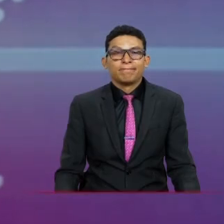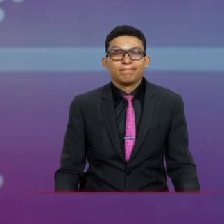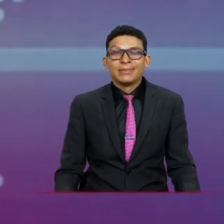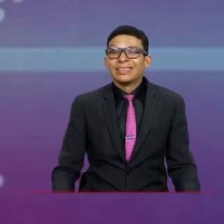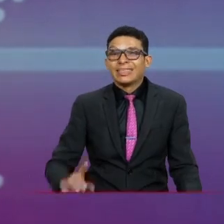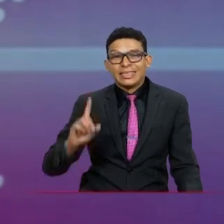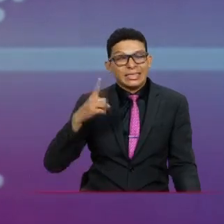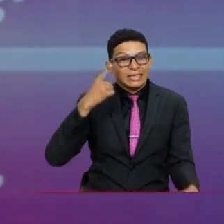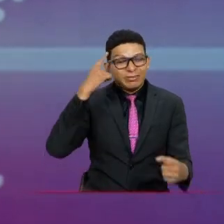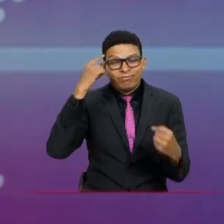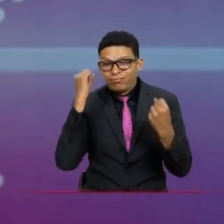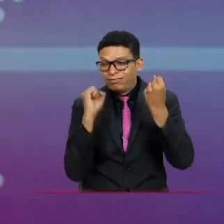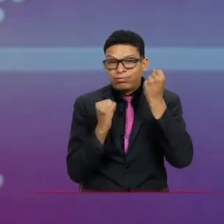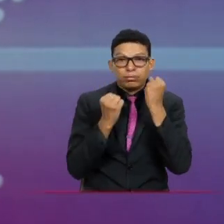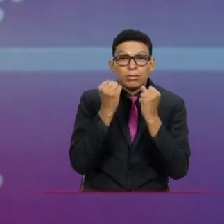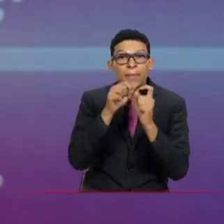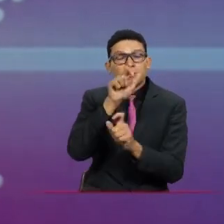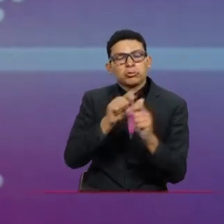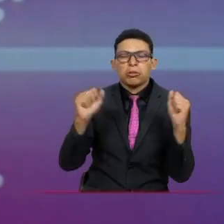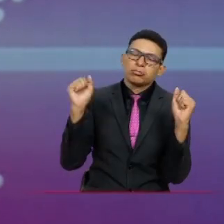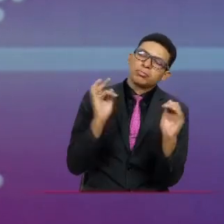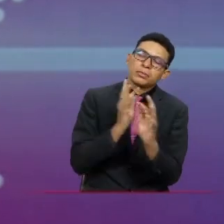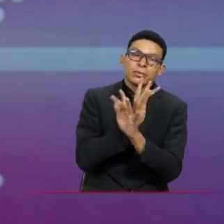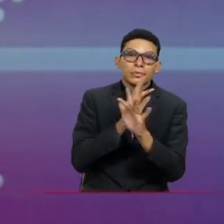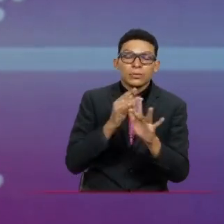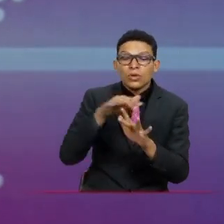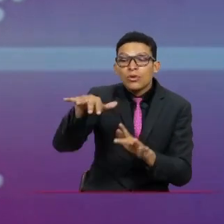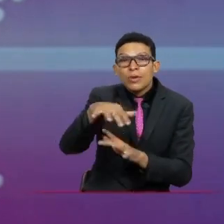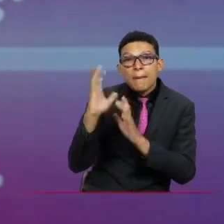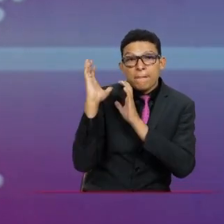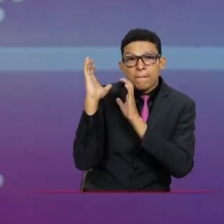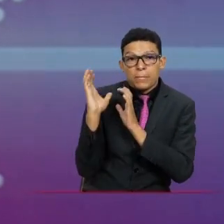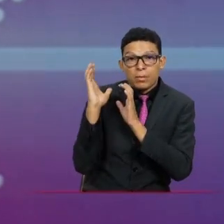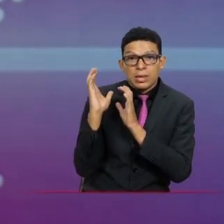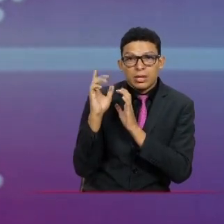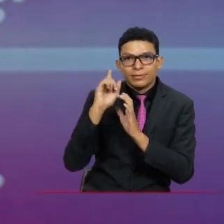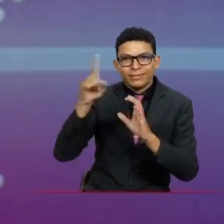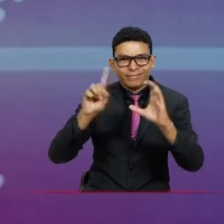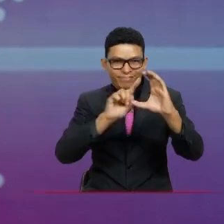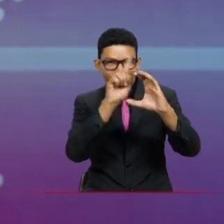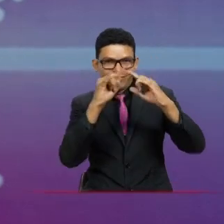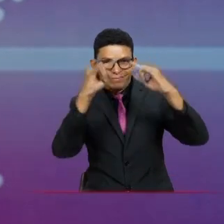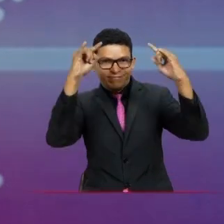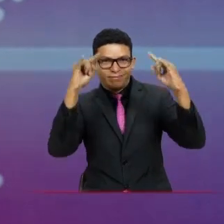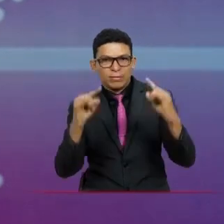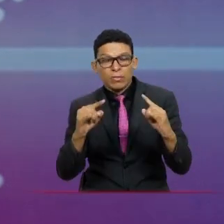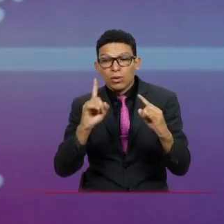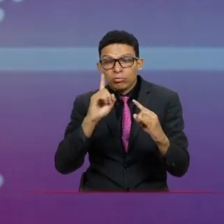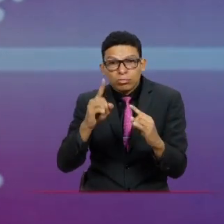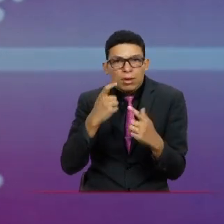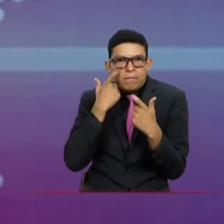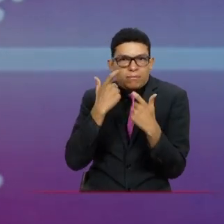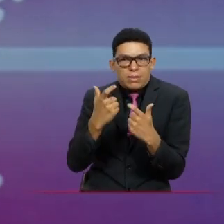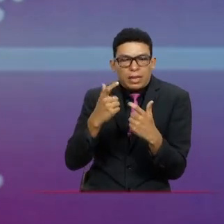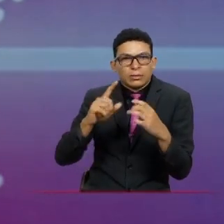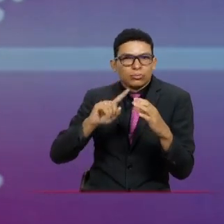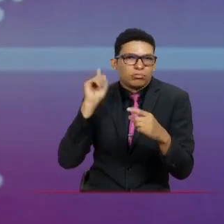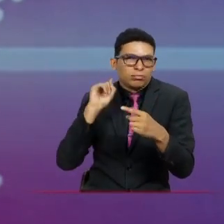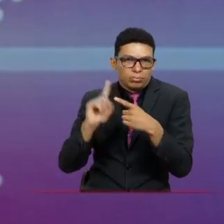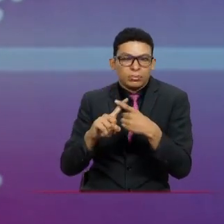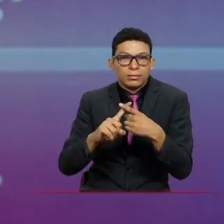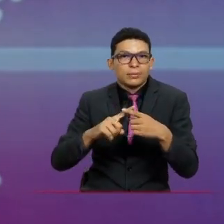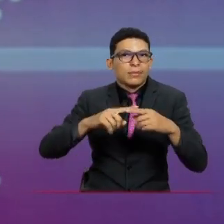Momentos de tensión vivieron los transeúntes en el centro histórico de Popayán cuando una parte del techo de la icónica Torre del Reloj